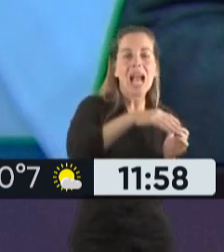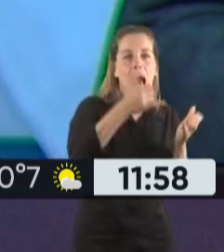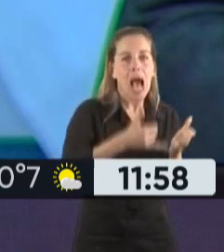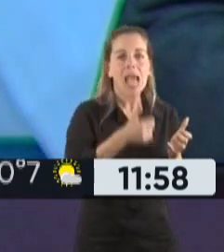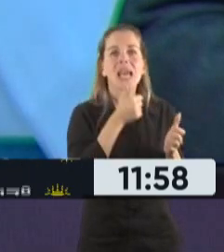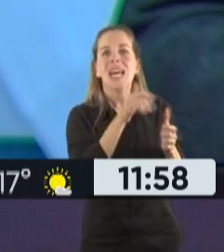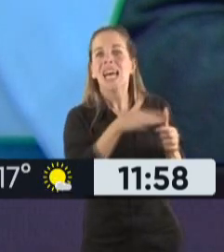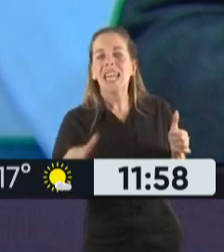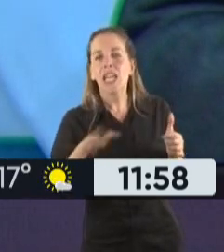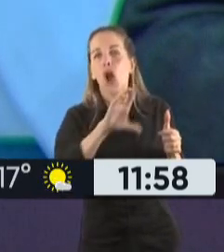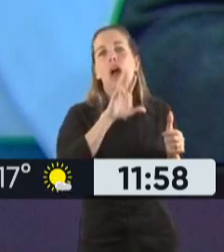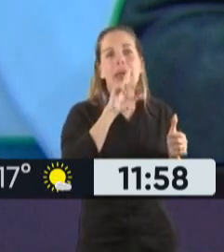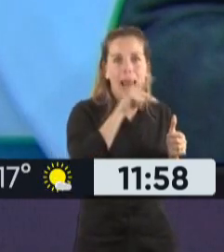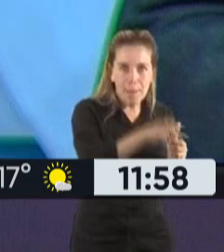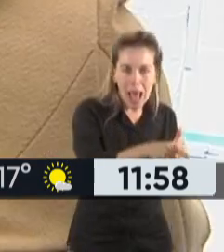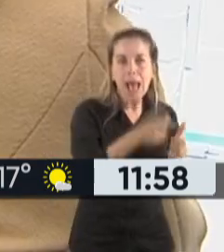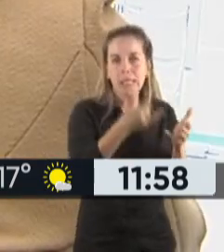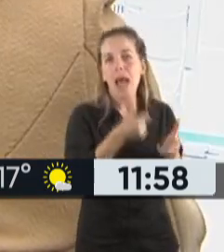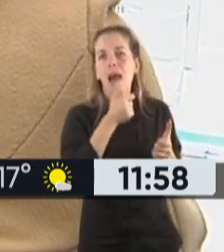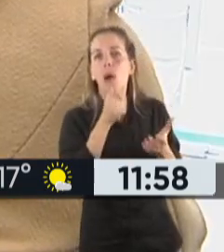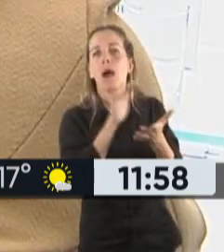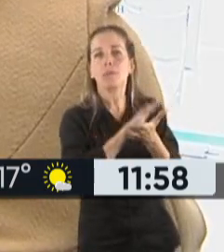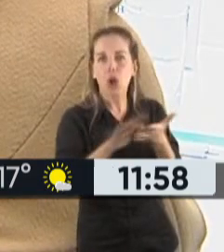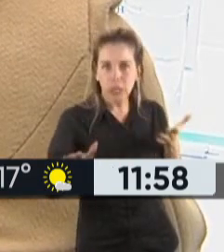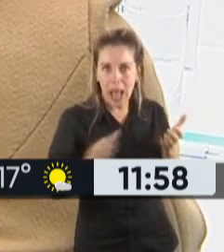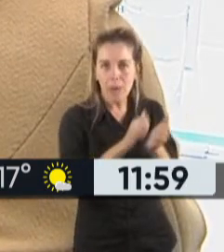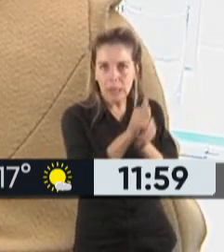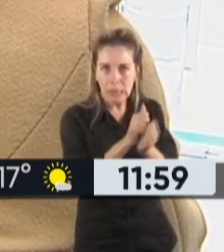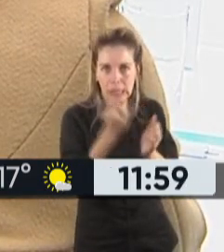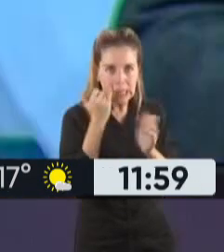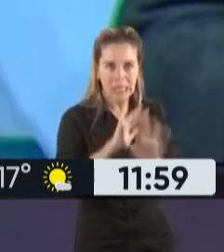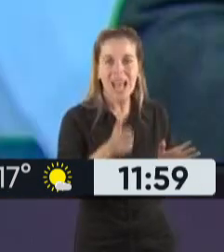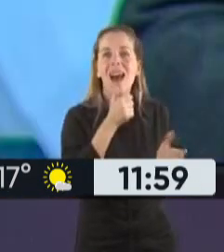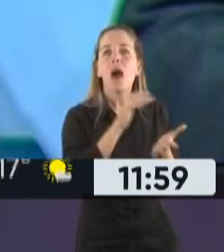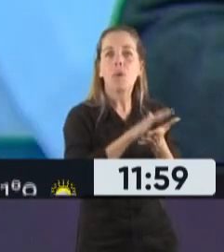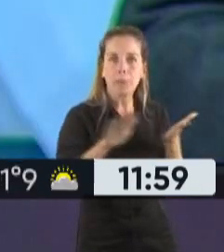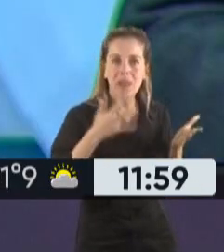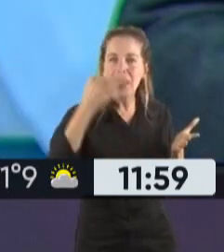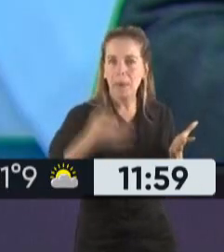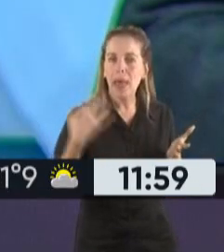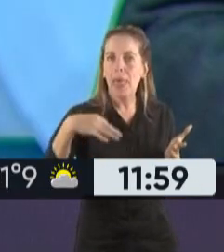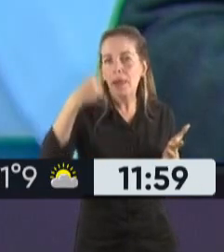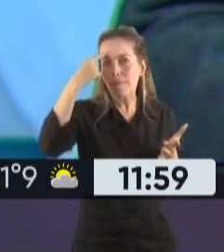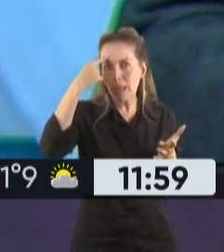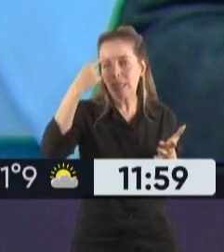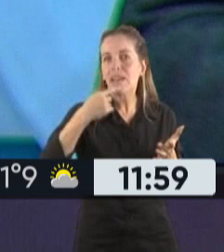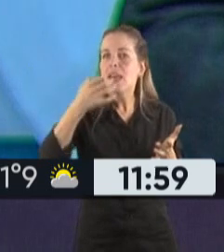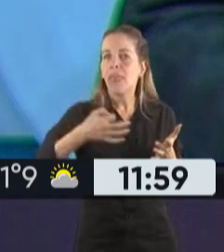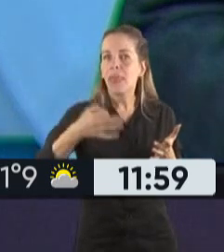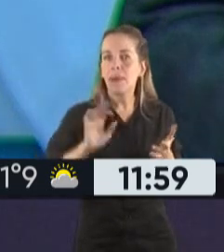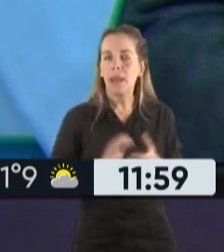la Plata y la potabilizamos y listo. Pero la verdad es que habría que trabajar muy